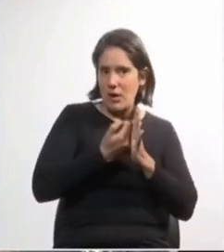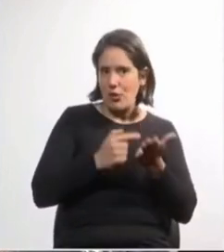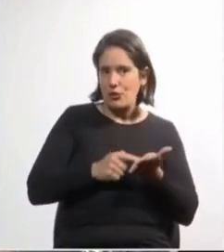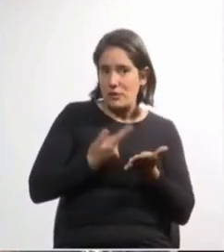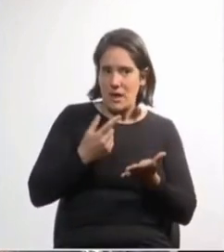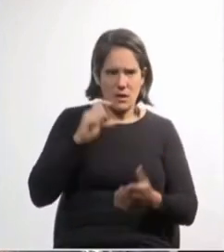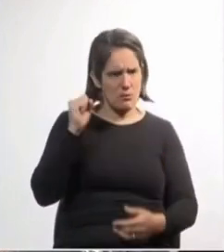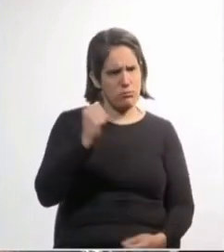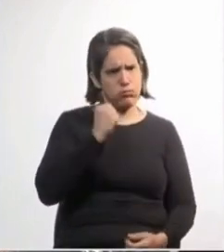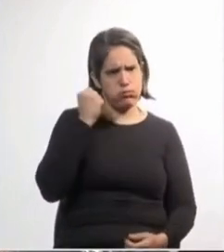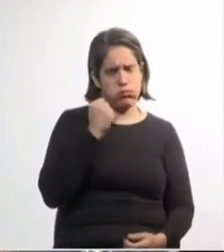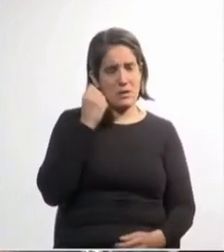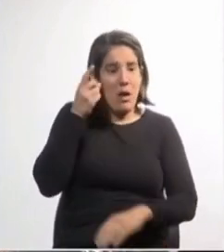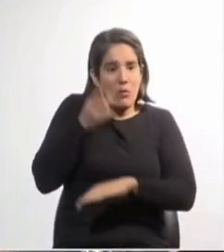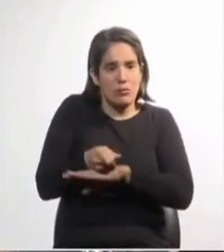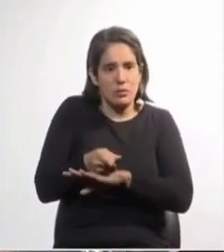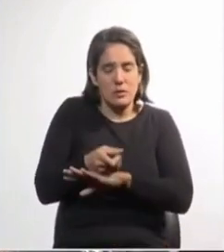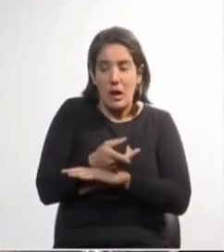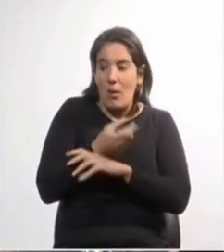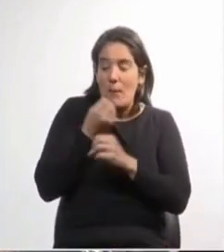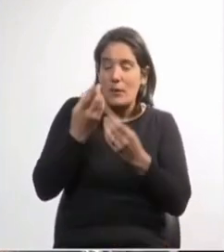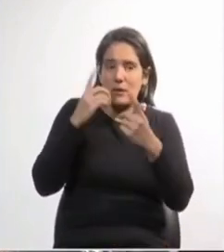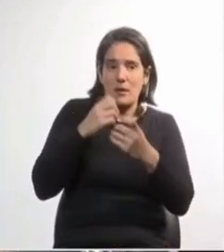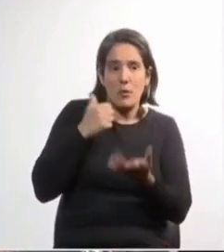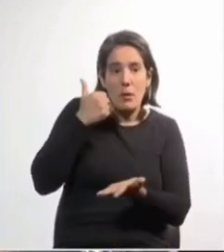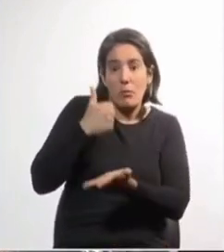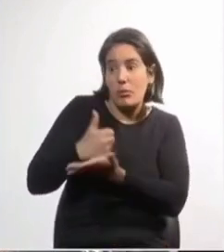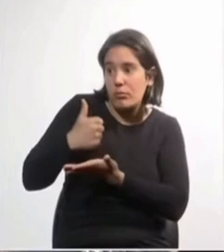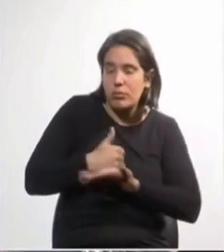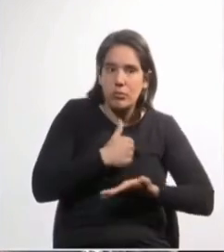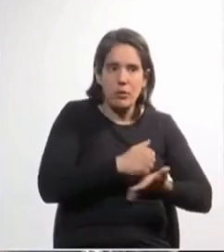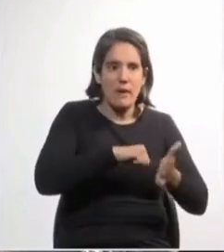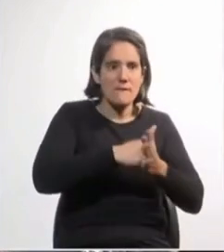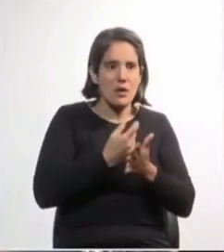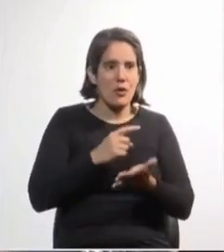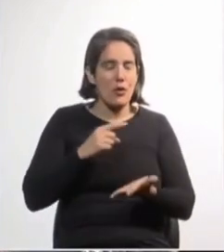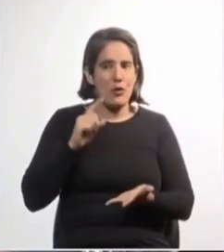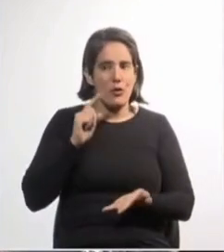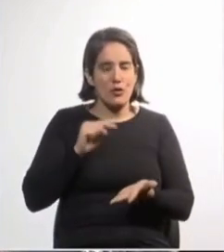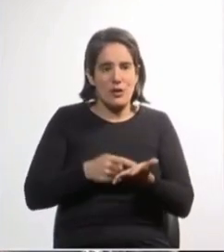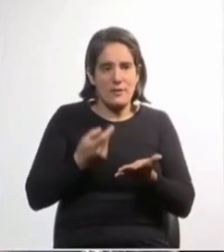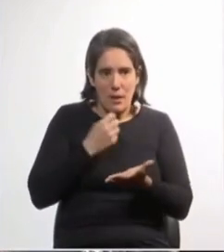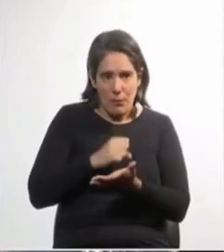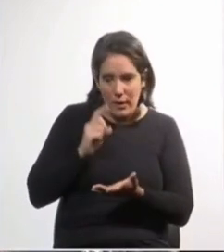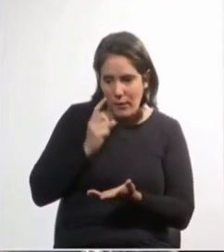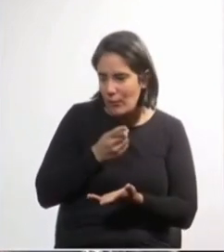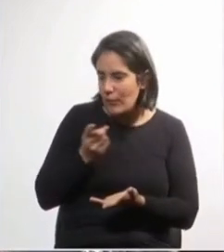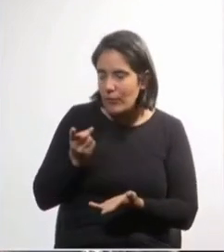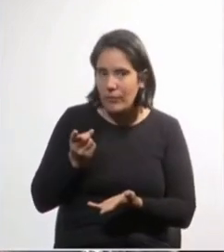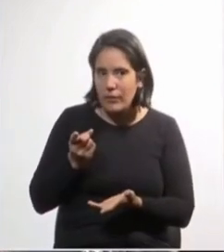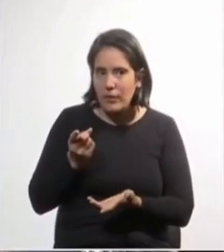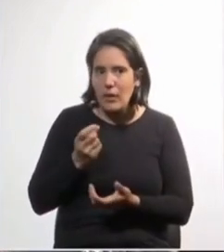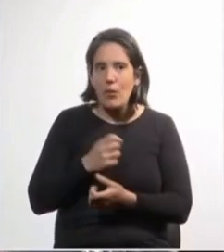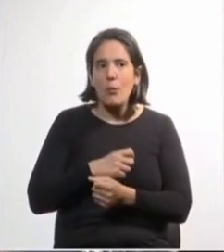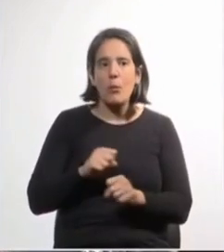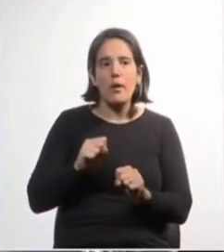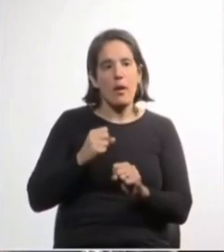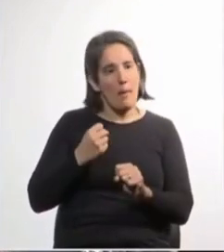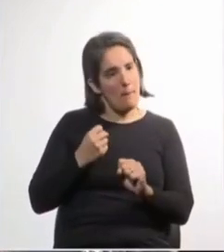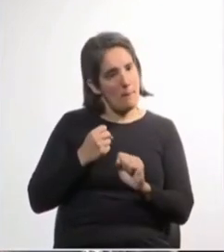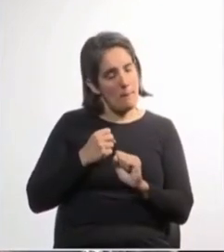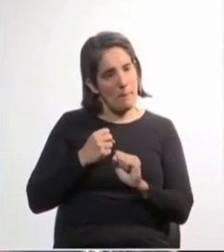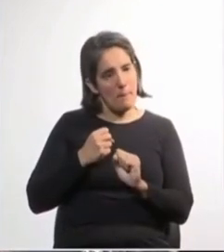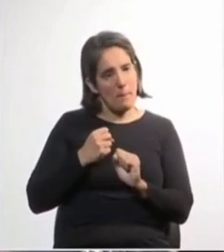Central es importante, en donde la presencia y las señales que da el Banco Central podrían perfectamente